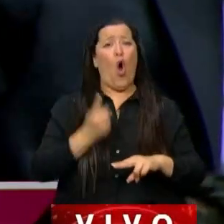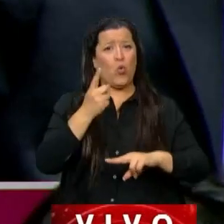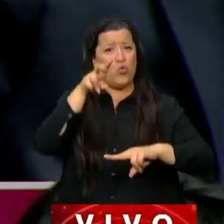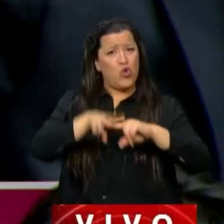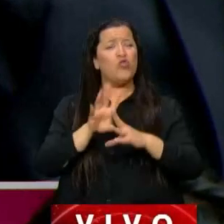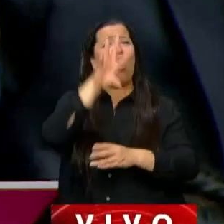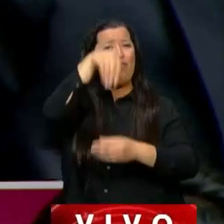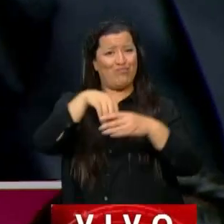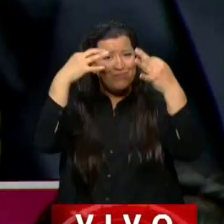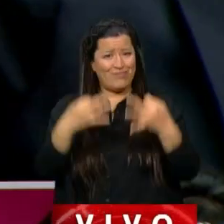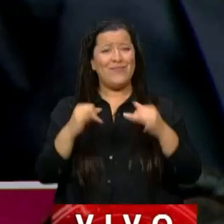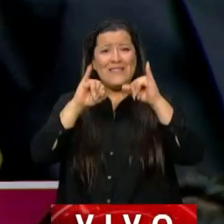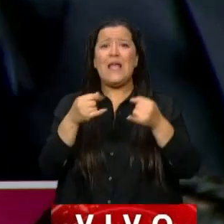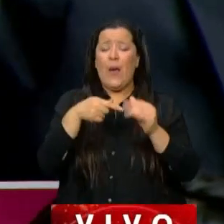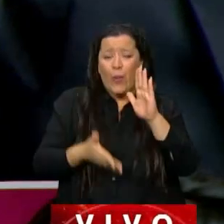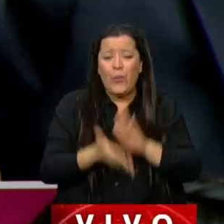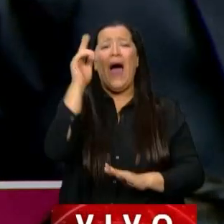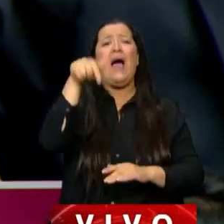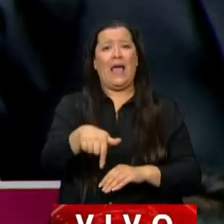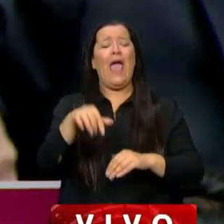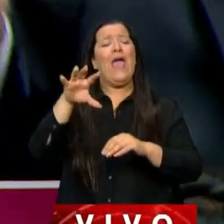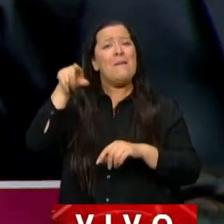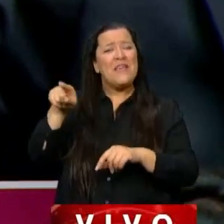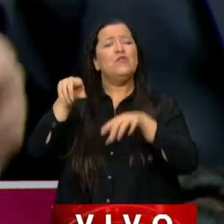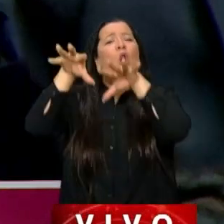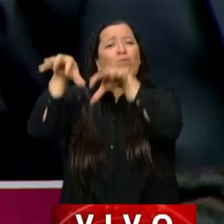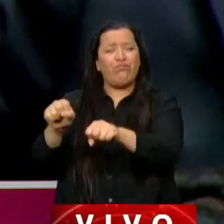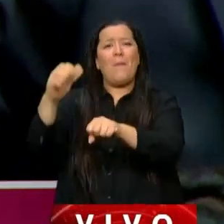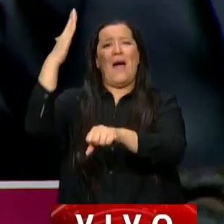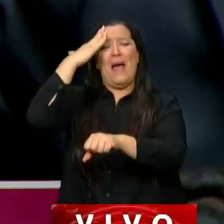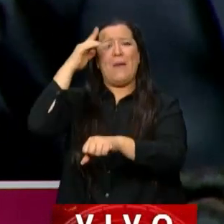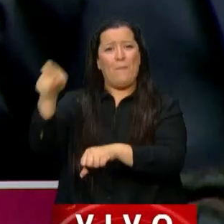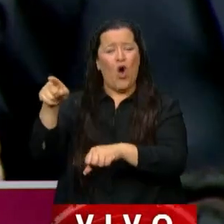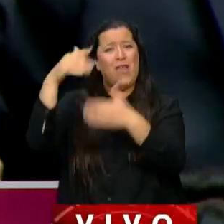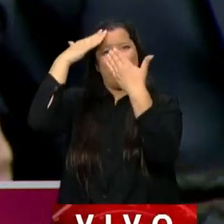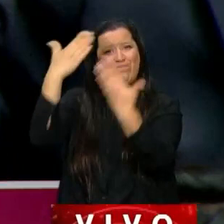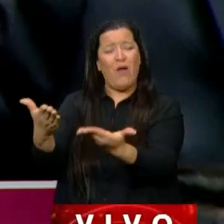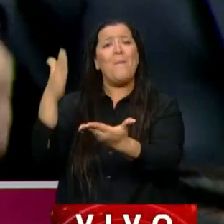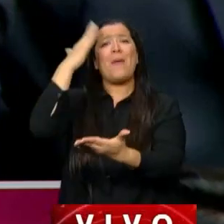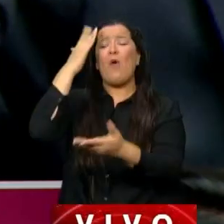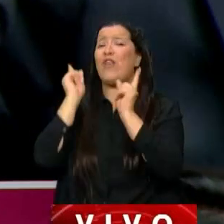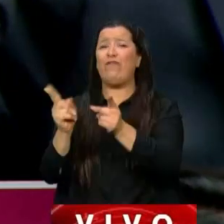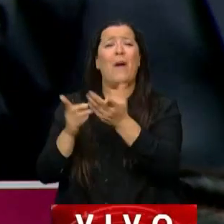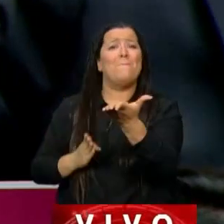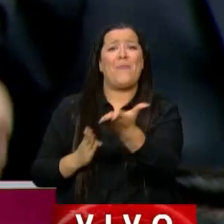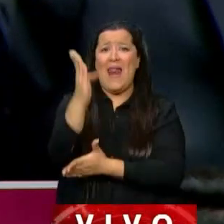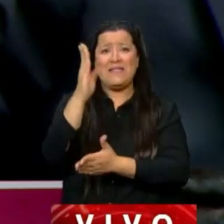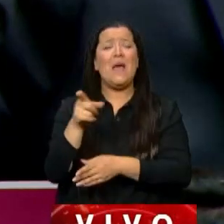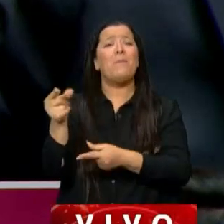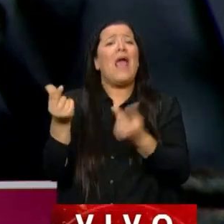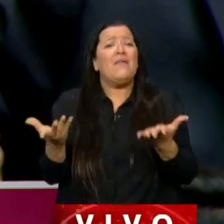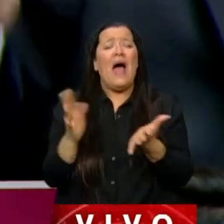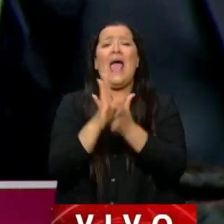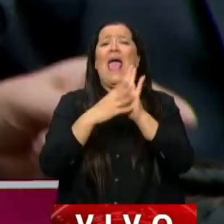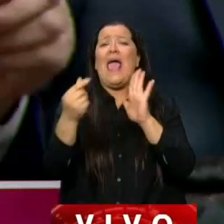orgulloso integrante, porque vamos a hacer esa expropiación y vamos a lograr que la memoria perdure para siempre y sirva